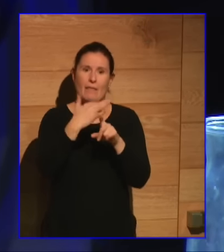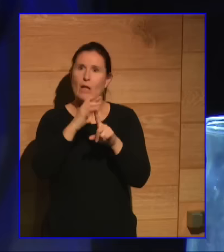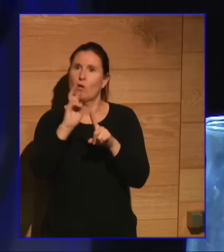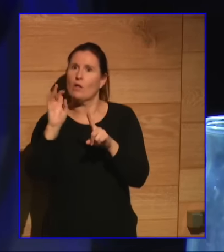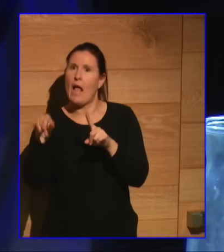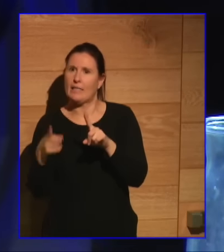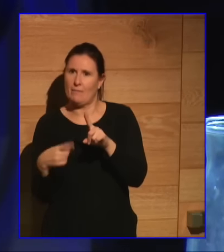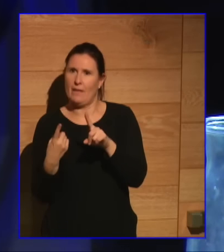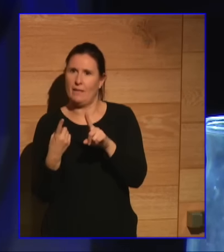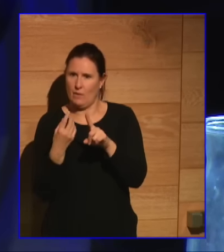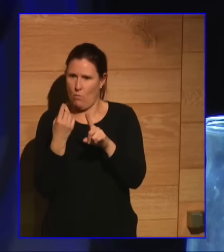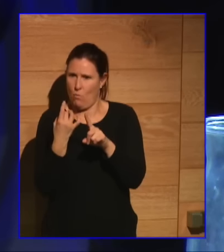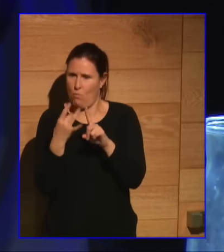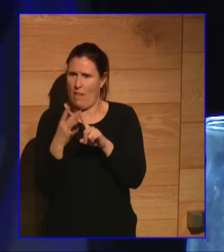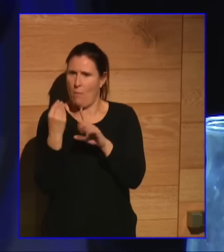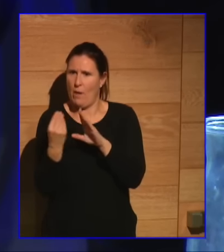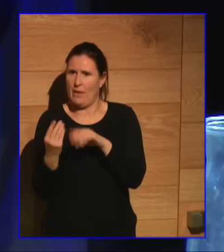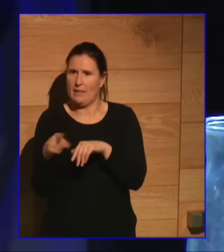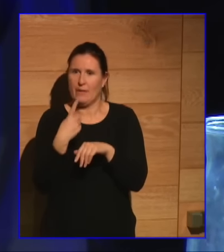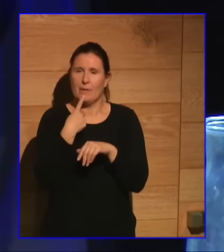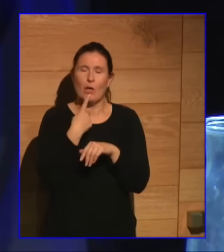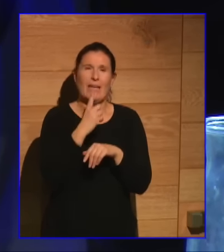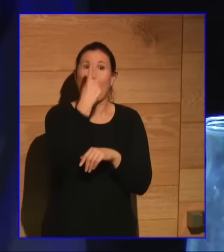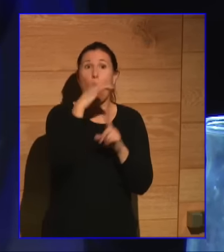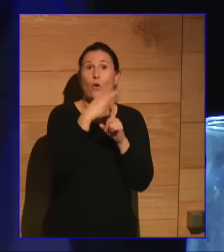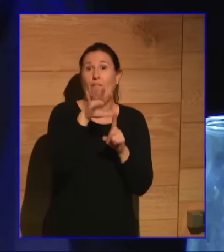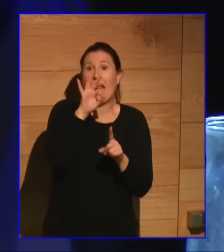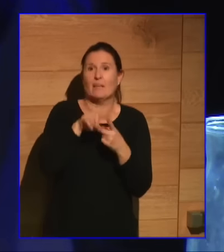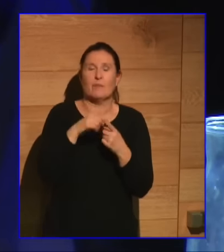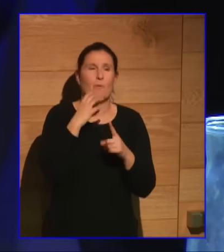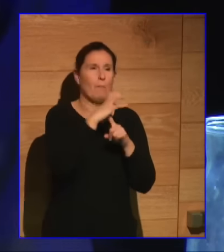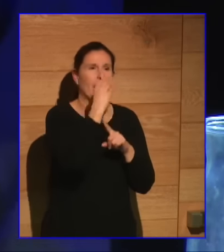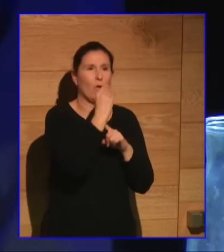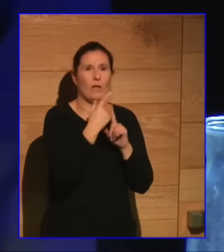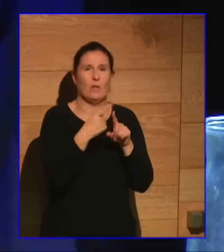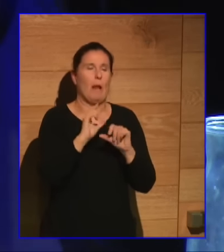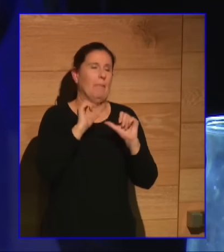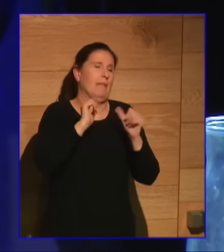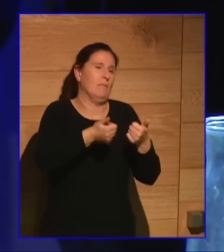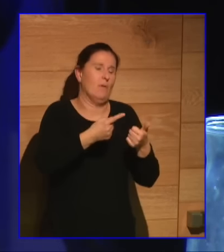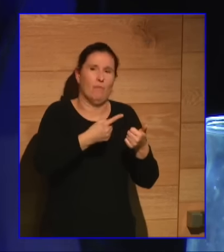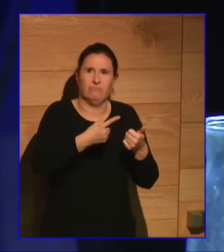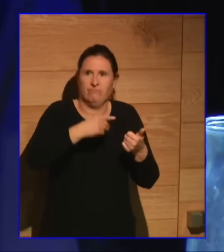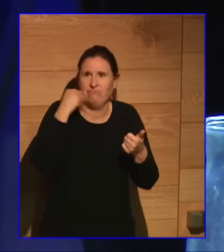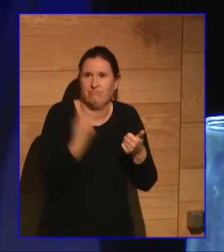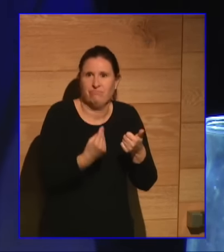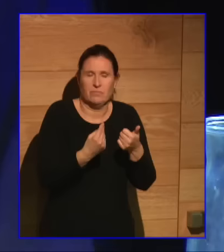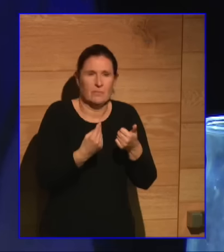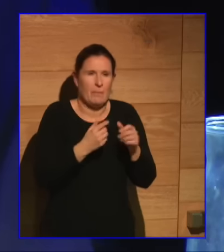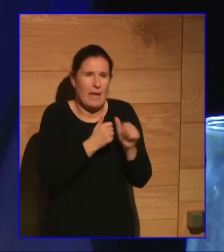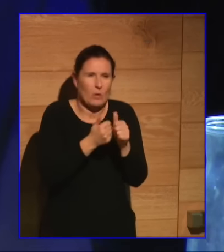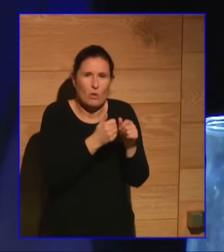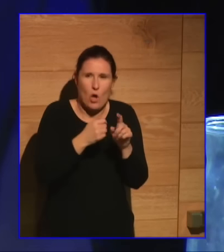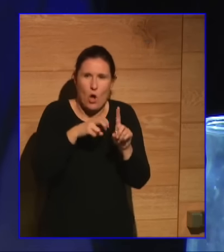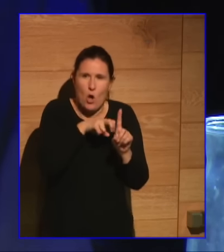de, igual de buenas, pero claro que tienes como tres, ¿no? Dices, de Parque Jurásico, pues eso, el principio, la persecución, tal, pero te pones a